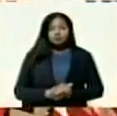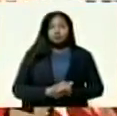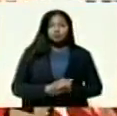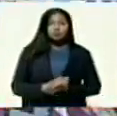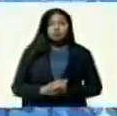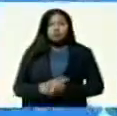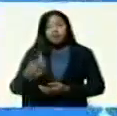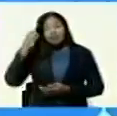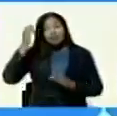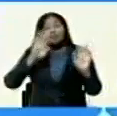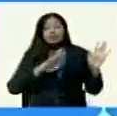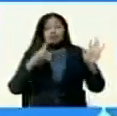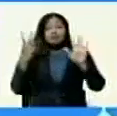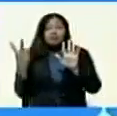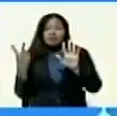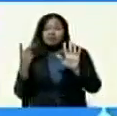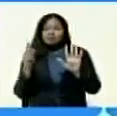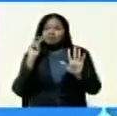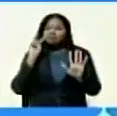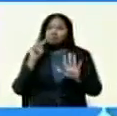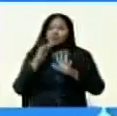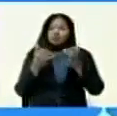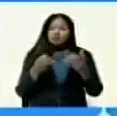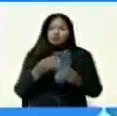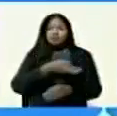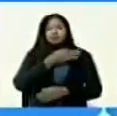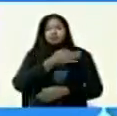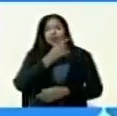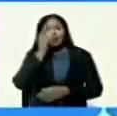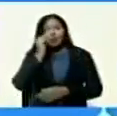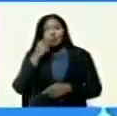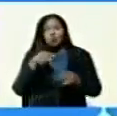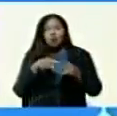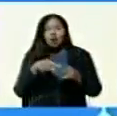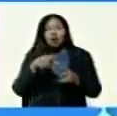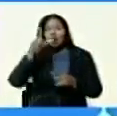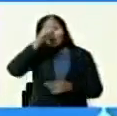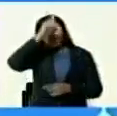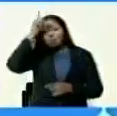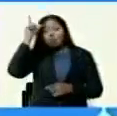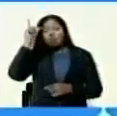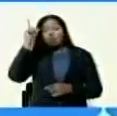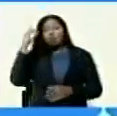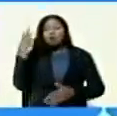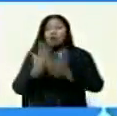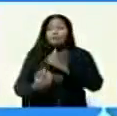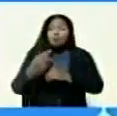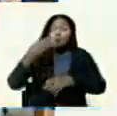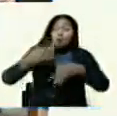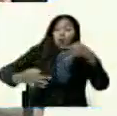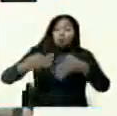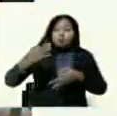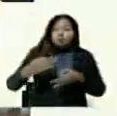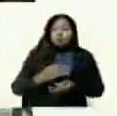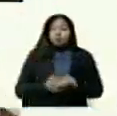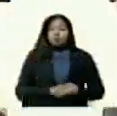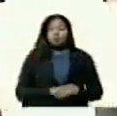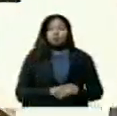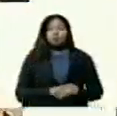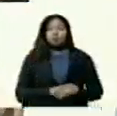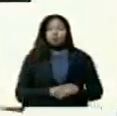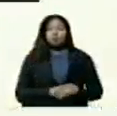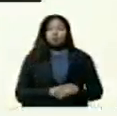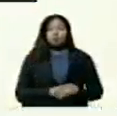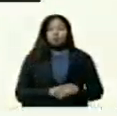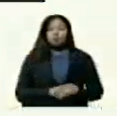además, estaba el señor Leopoldo López, prófugo de la justicia, por